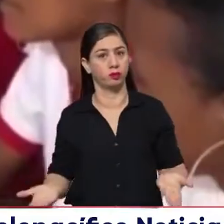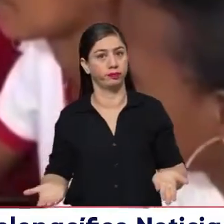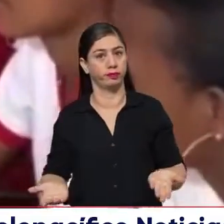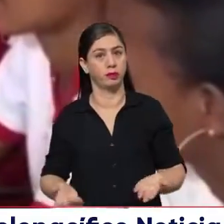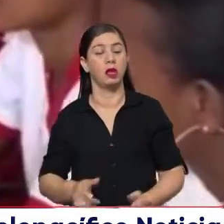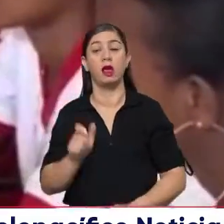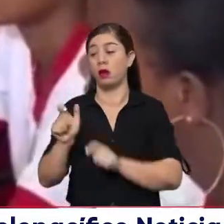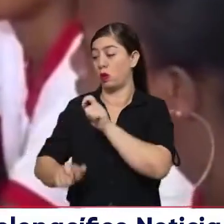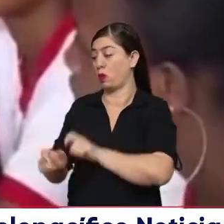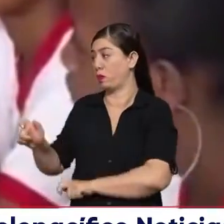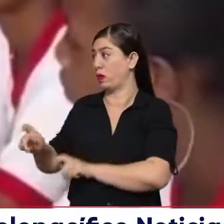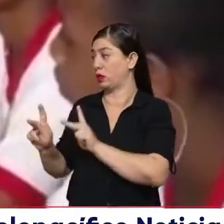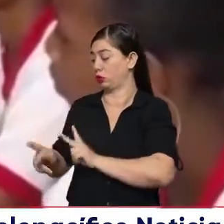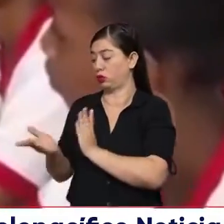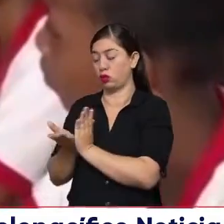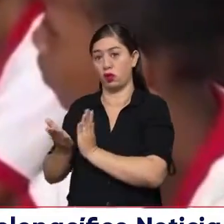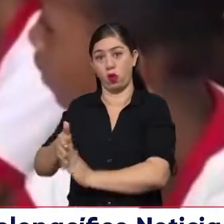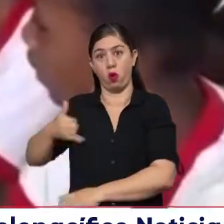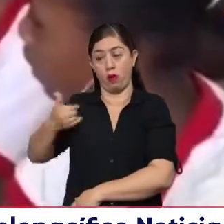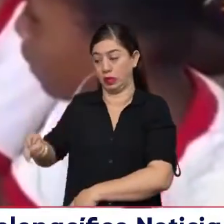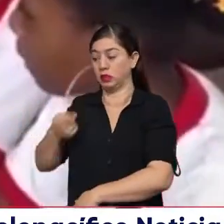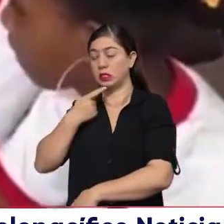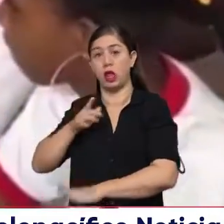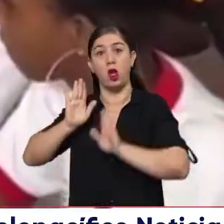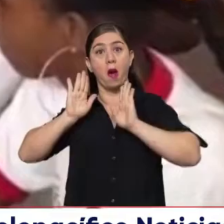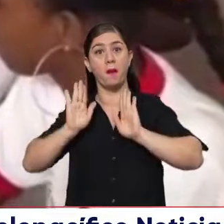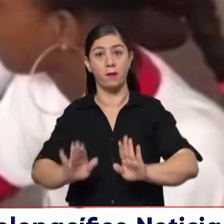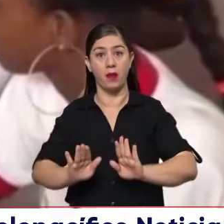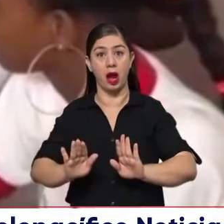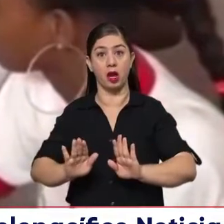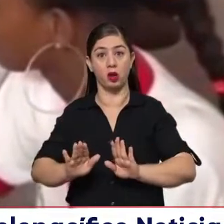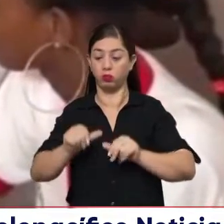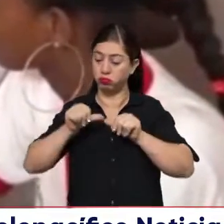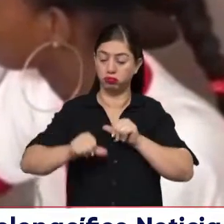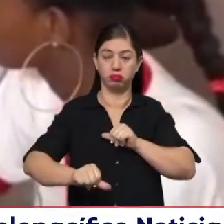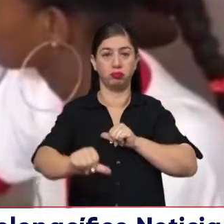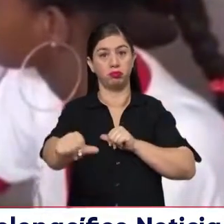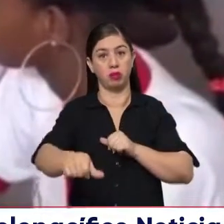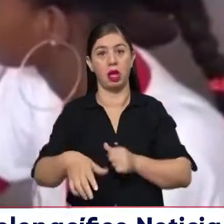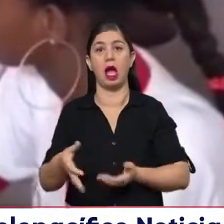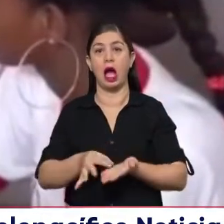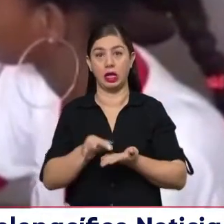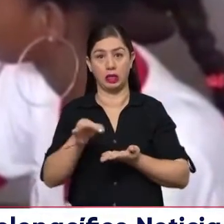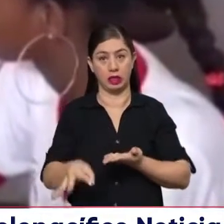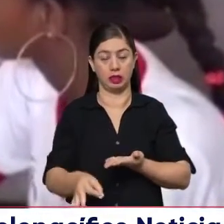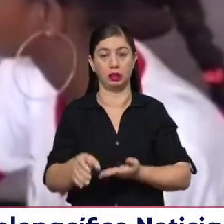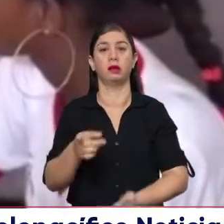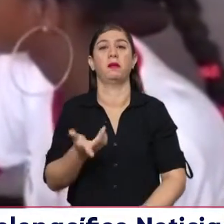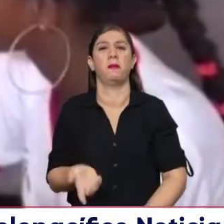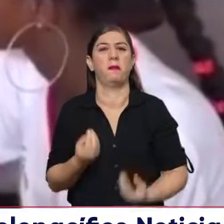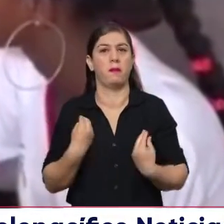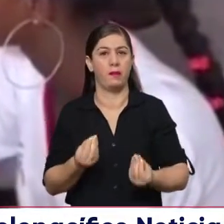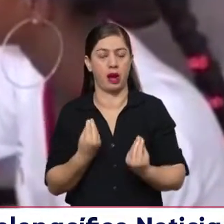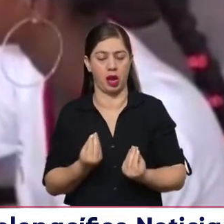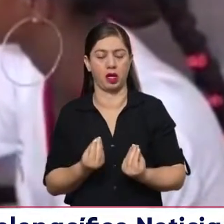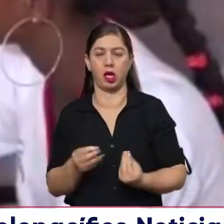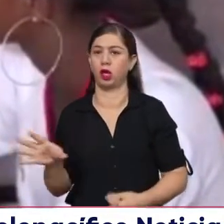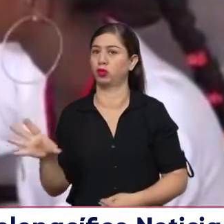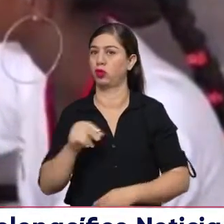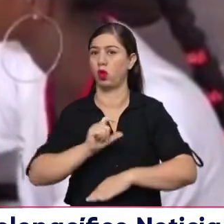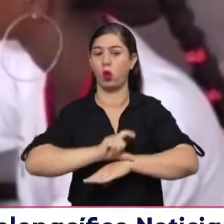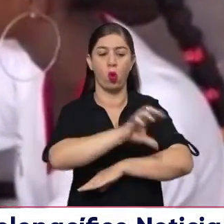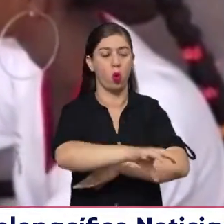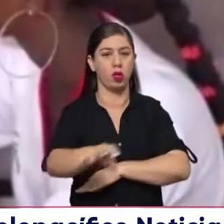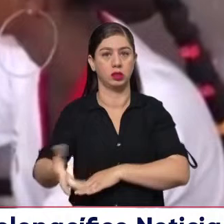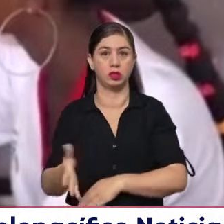que manifiestan los jóvenes es que van a hacer un paro definitivo aquí en el municipio de Santa Bárbara de Escuandé, parando las instituciones